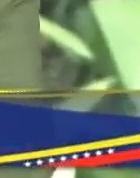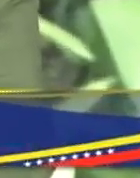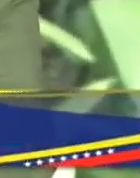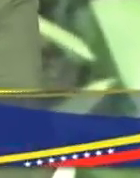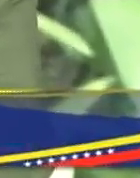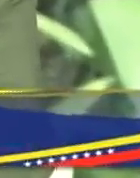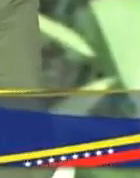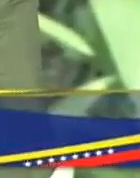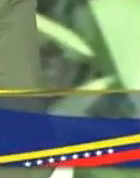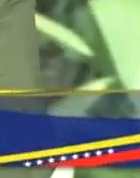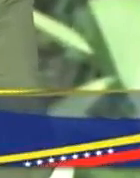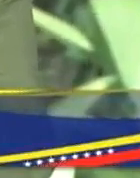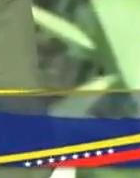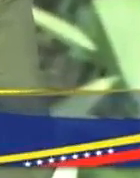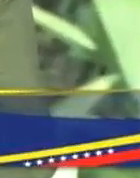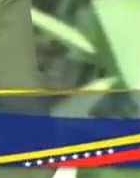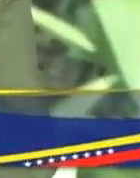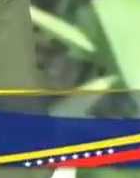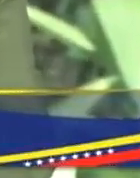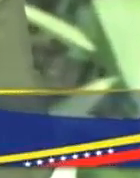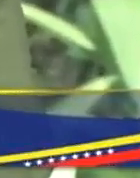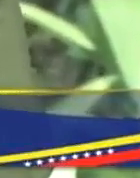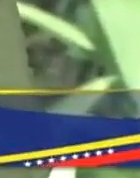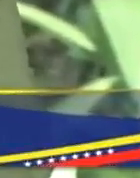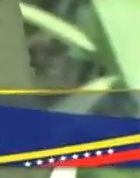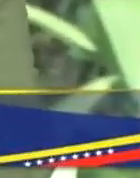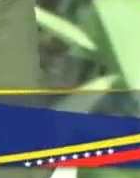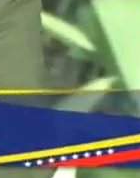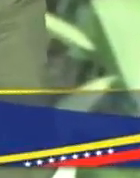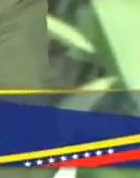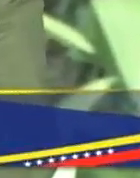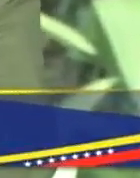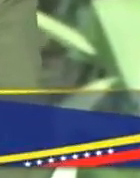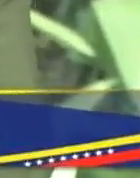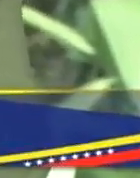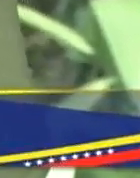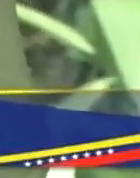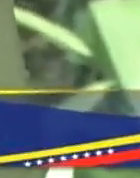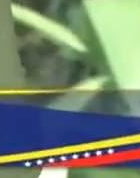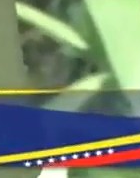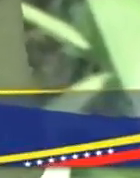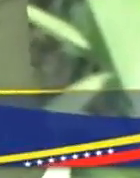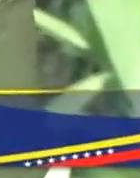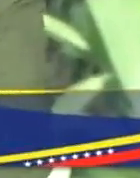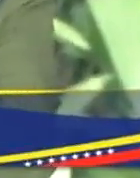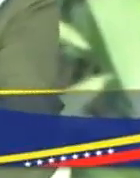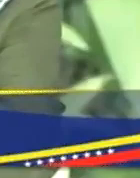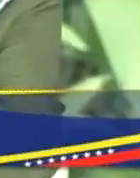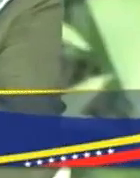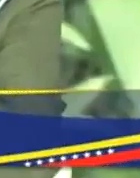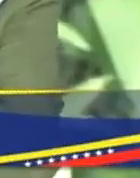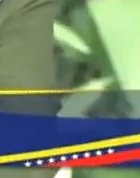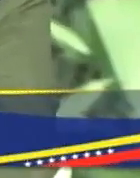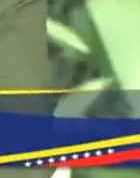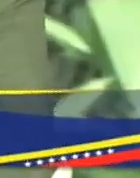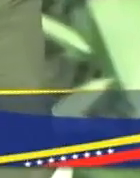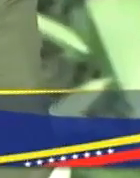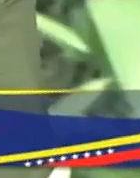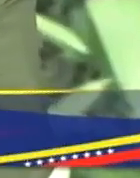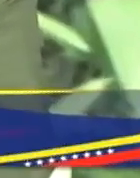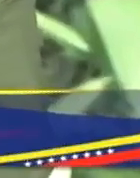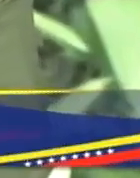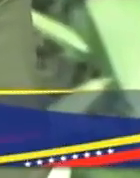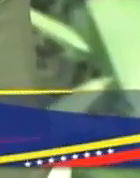recuperación que usted ha ordenado ya fue a la Federación Rusa, fue reconocida ya por la UNESCO. Asimismo